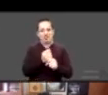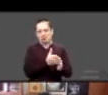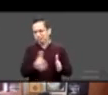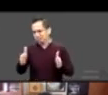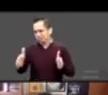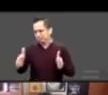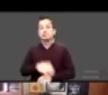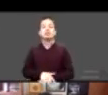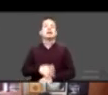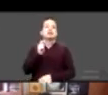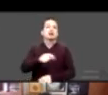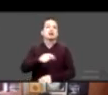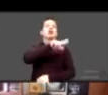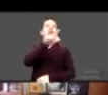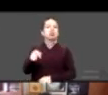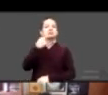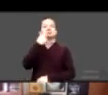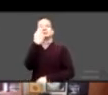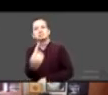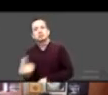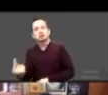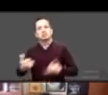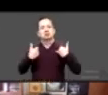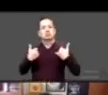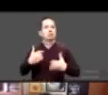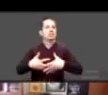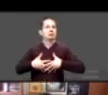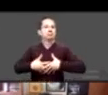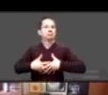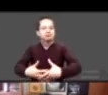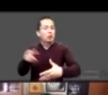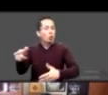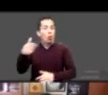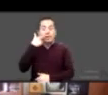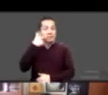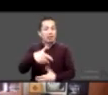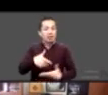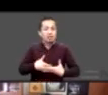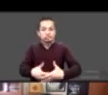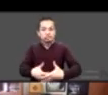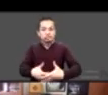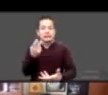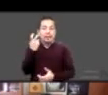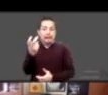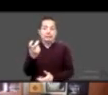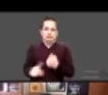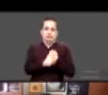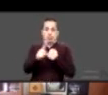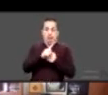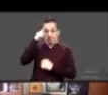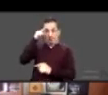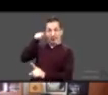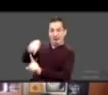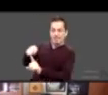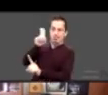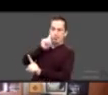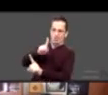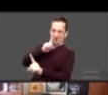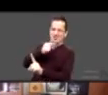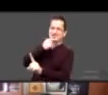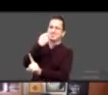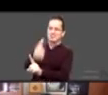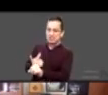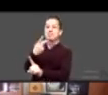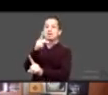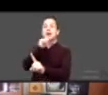para las niñas y adolescentes que son madres, sino también para las parejas, es el tema del riesgo y